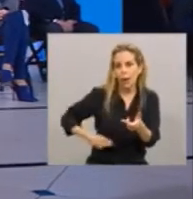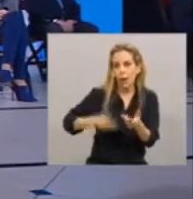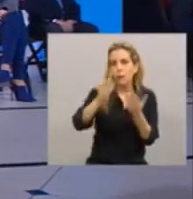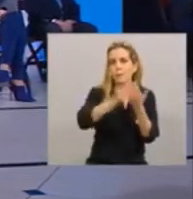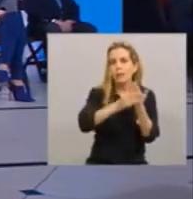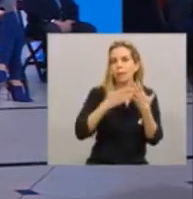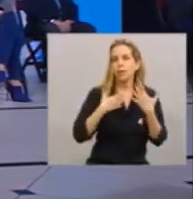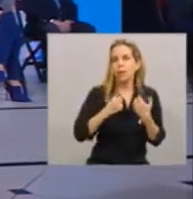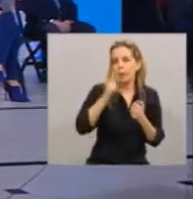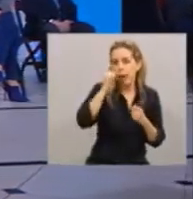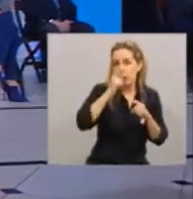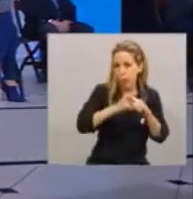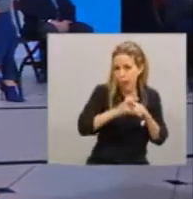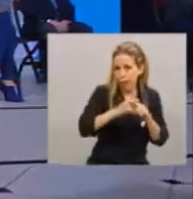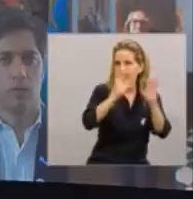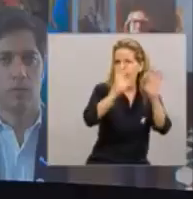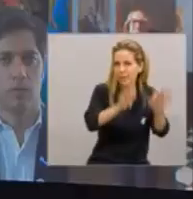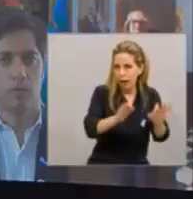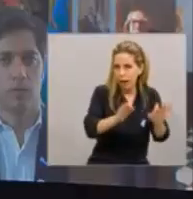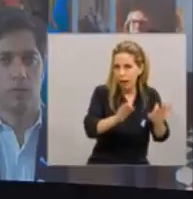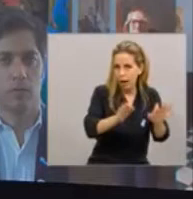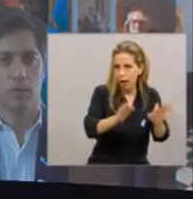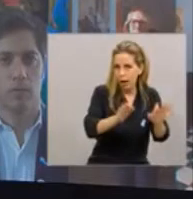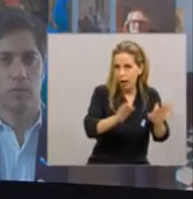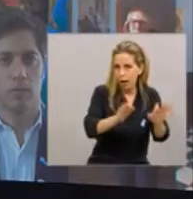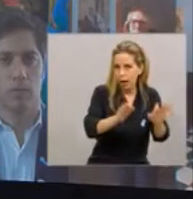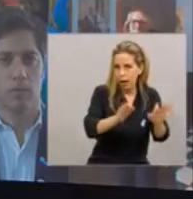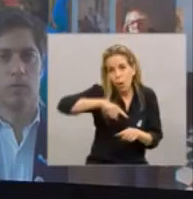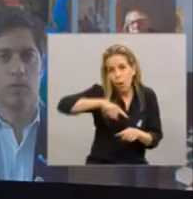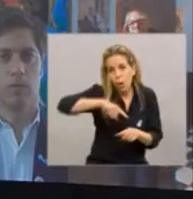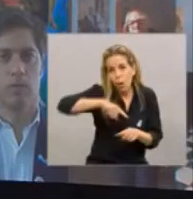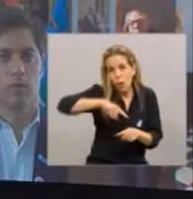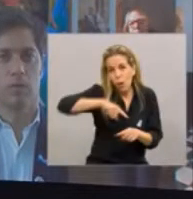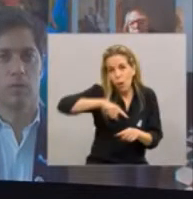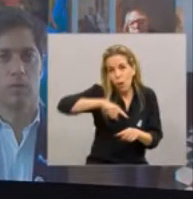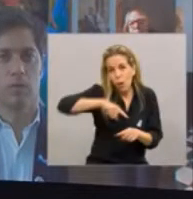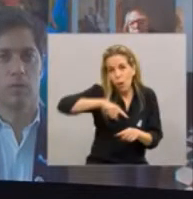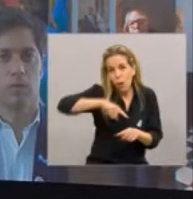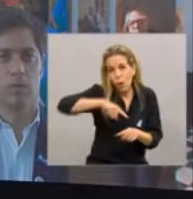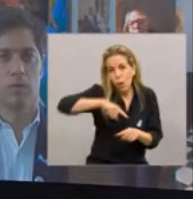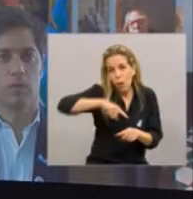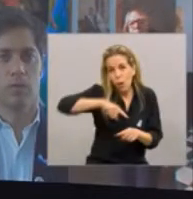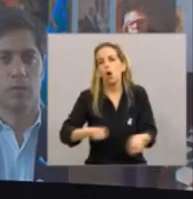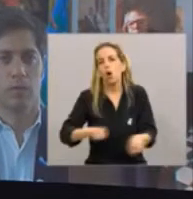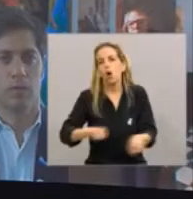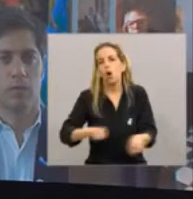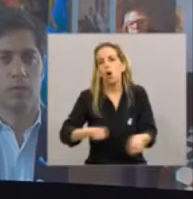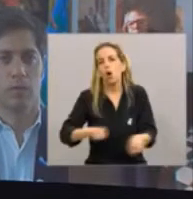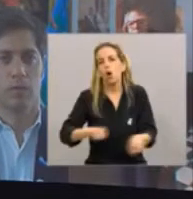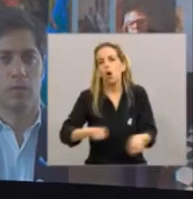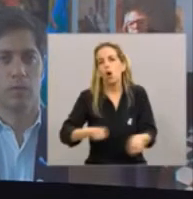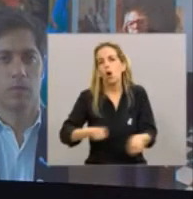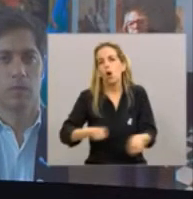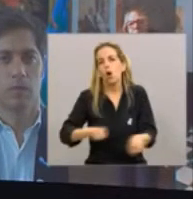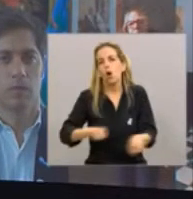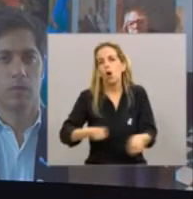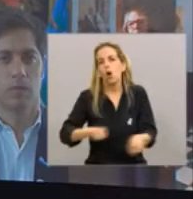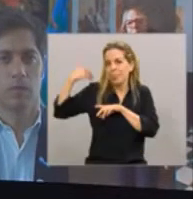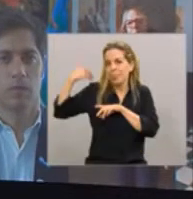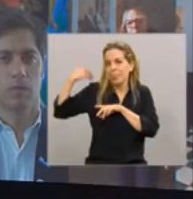más del tema pero todos nos recomendaron los que recomiendan digo yo siempre los curanderos en la edad media